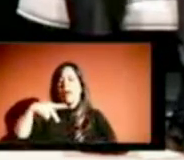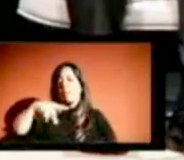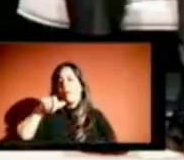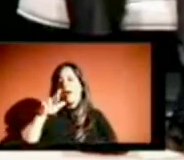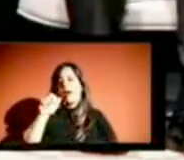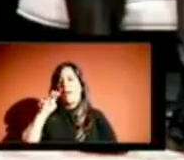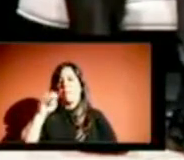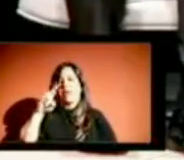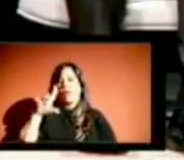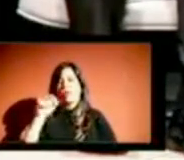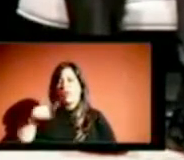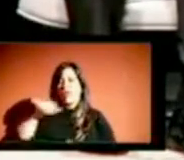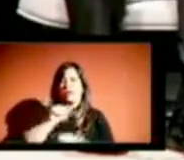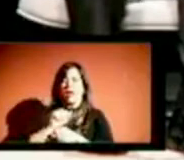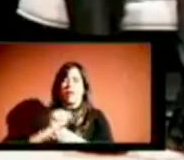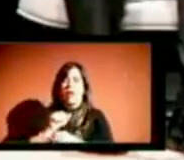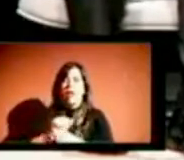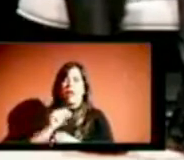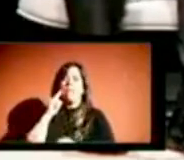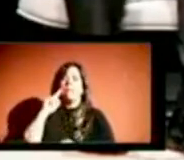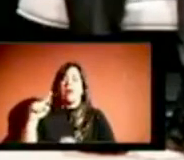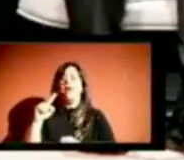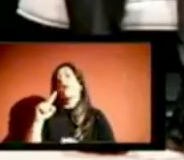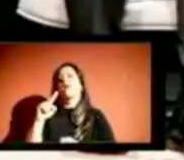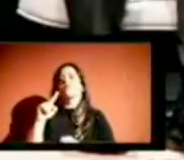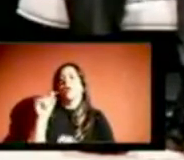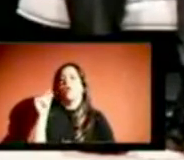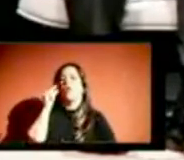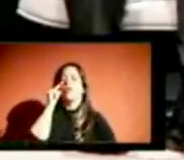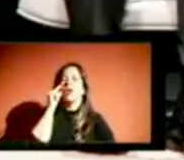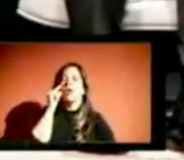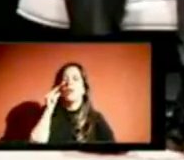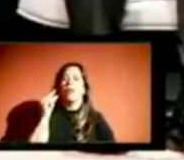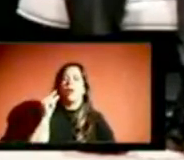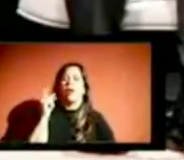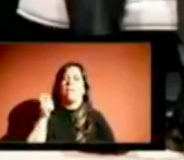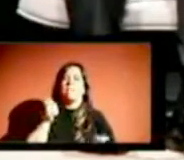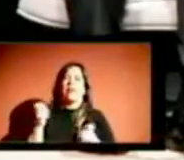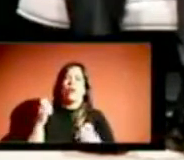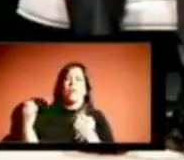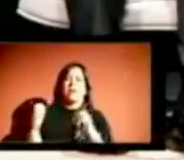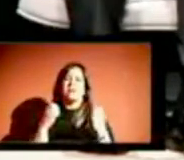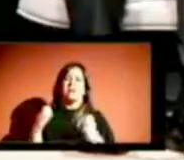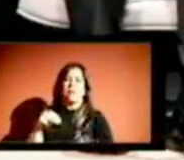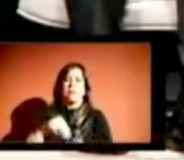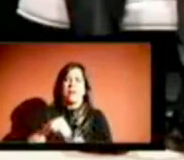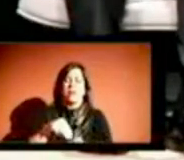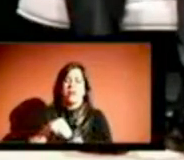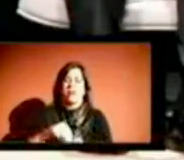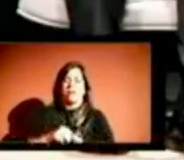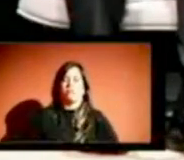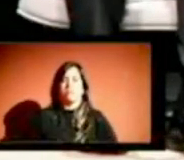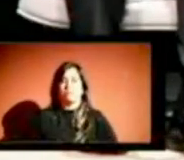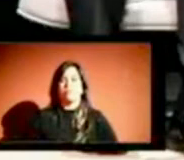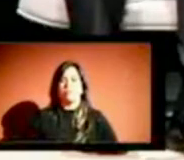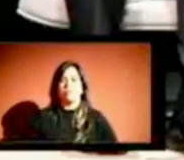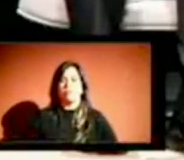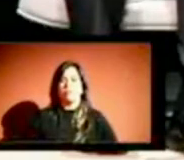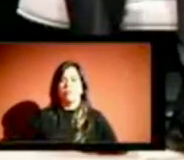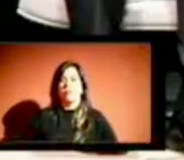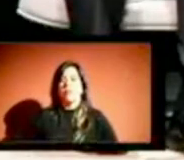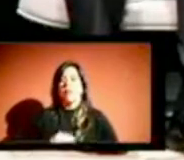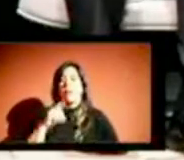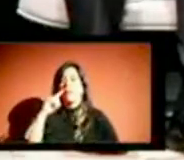paramédicos que laboran para el gobierno, para el negociado de manejo de emergencias médicas, a